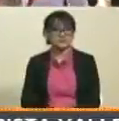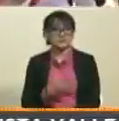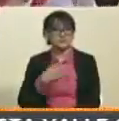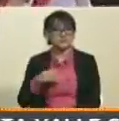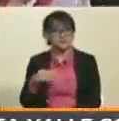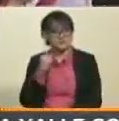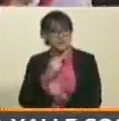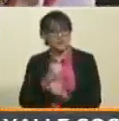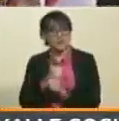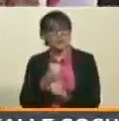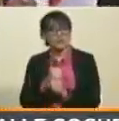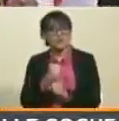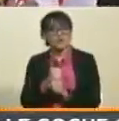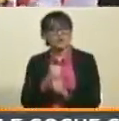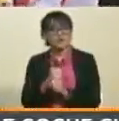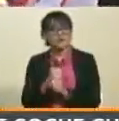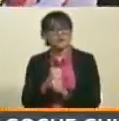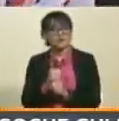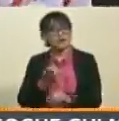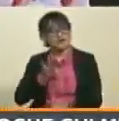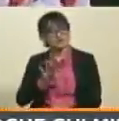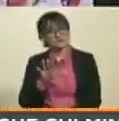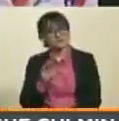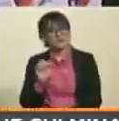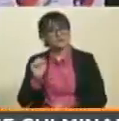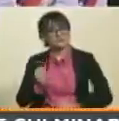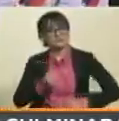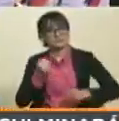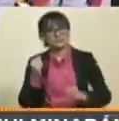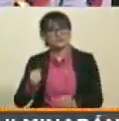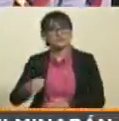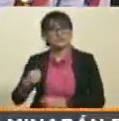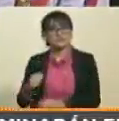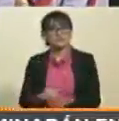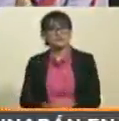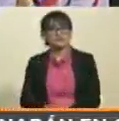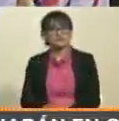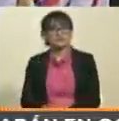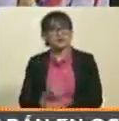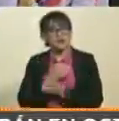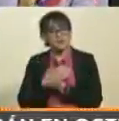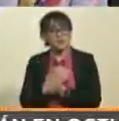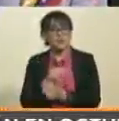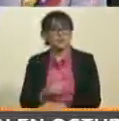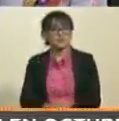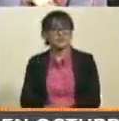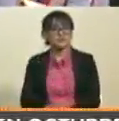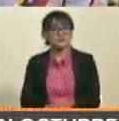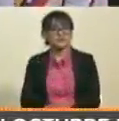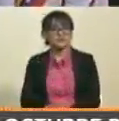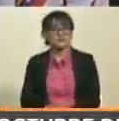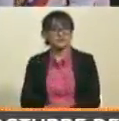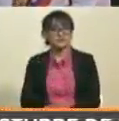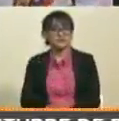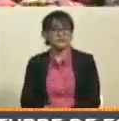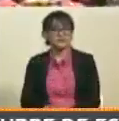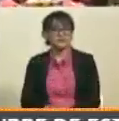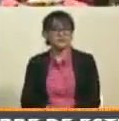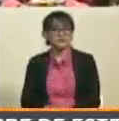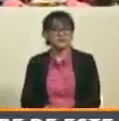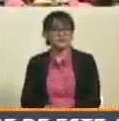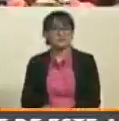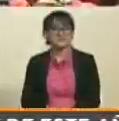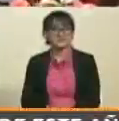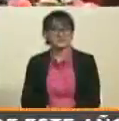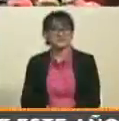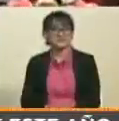obrero. Así va a ser del Temacuro. Te dejo mi amor del Temacuro, te dejo mi compromiso y